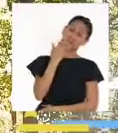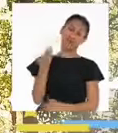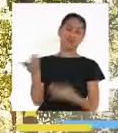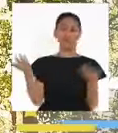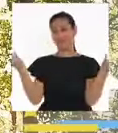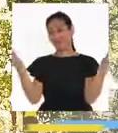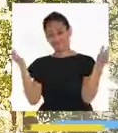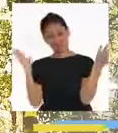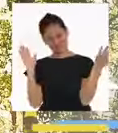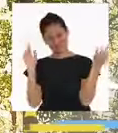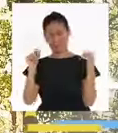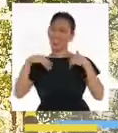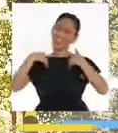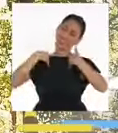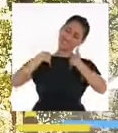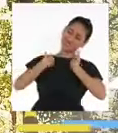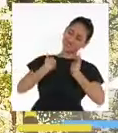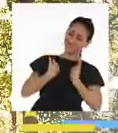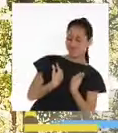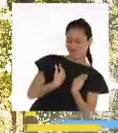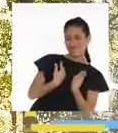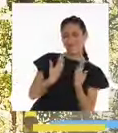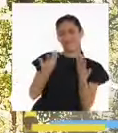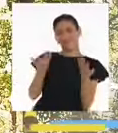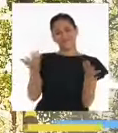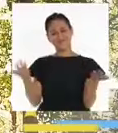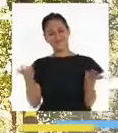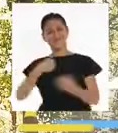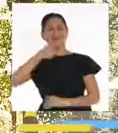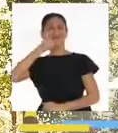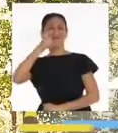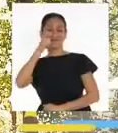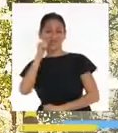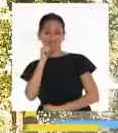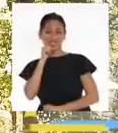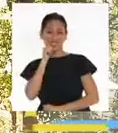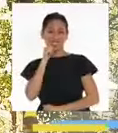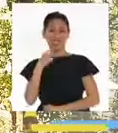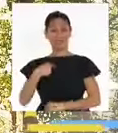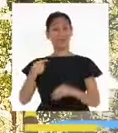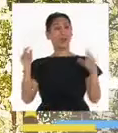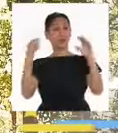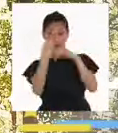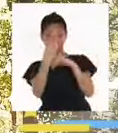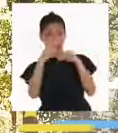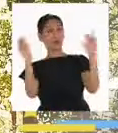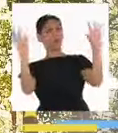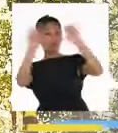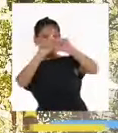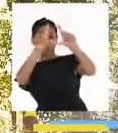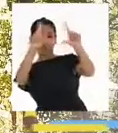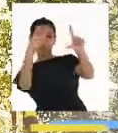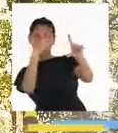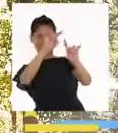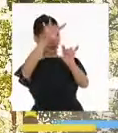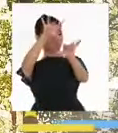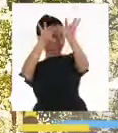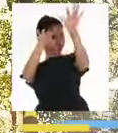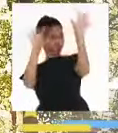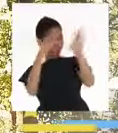ay, un poco cansado. Ayer me quedé viendo las estrellas hasta tarde. Ay,